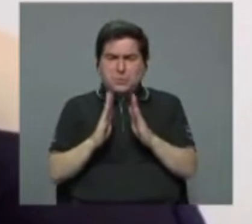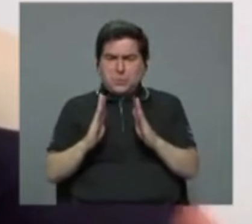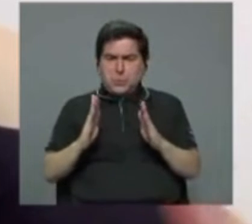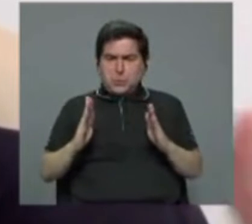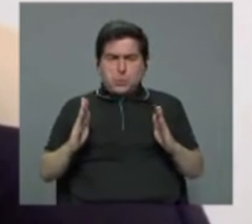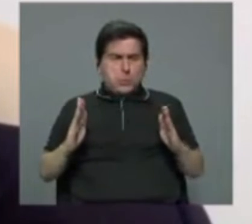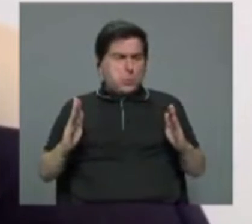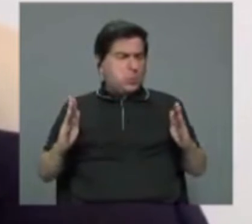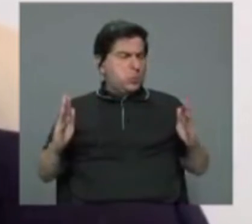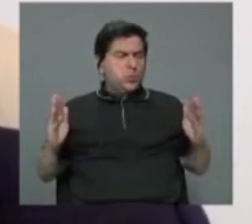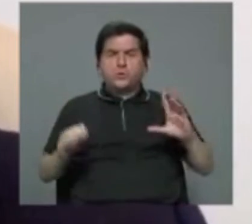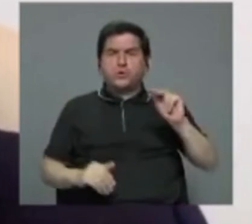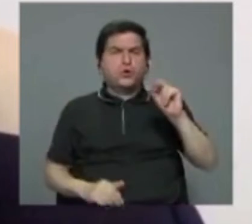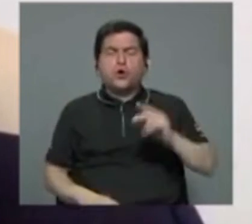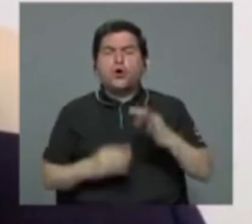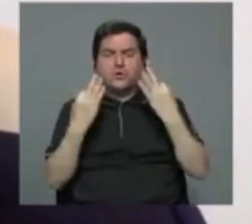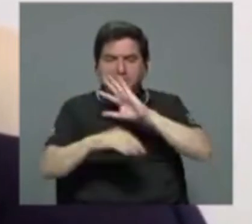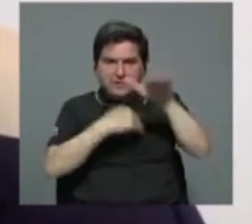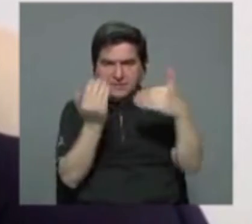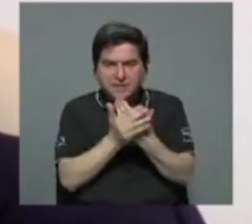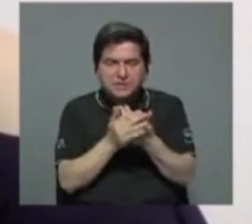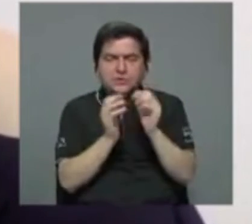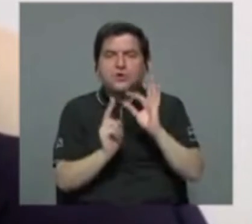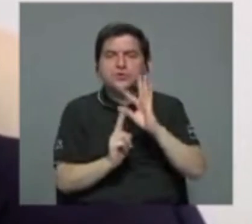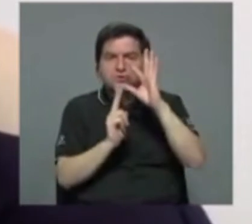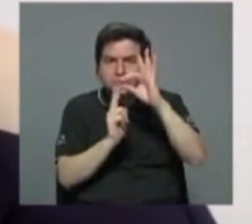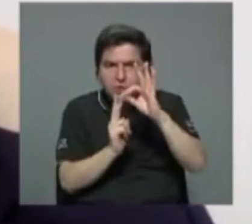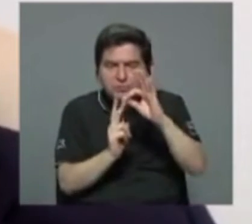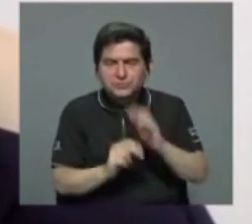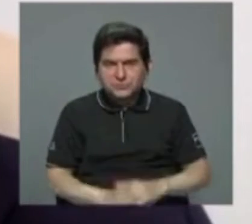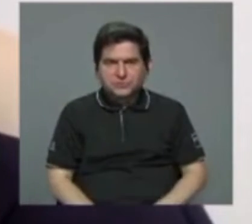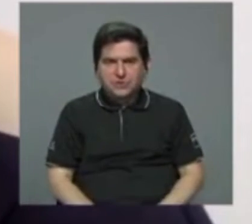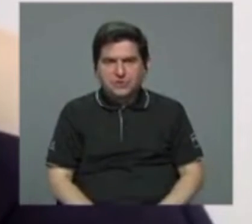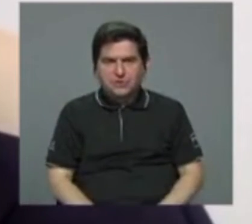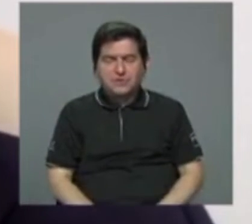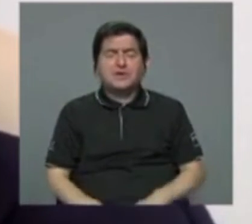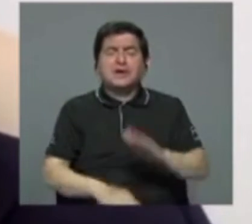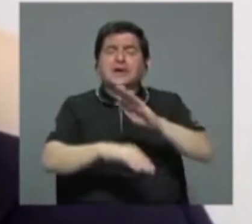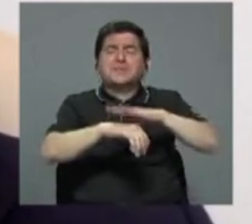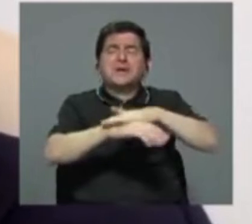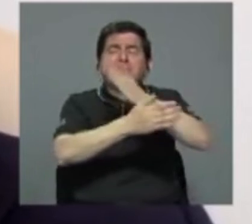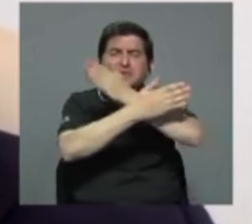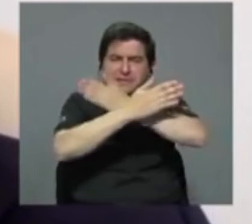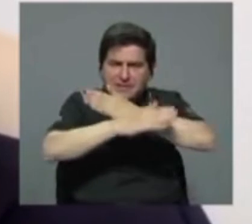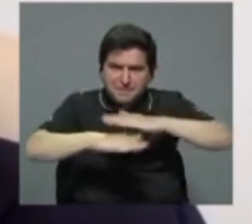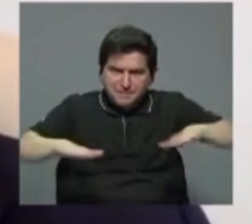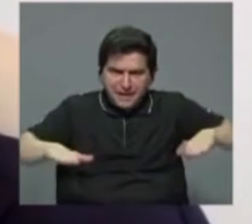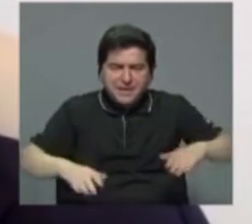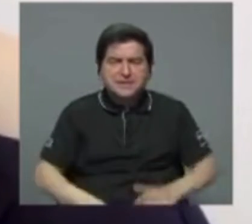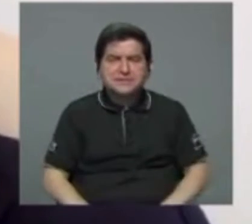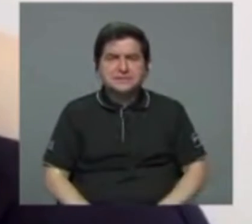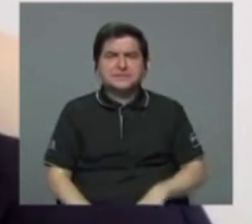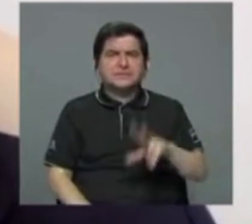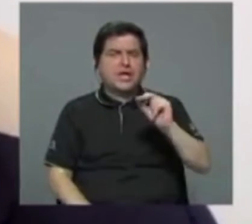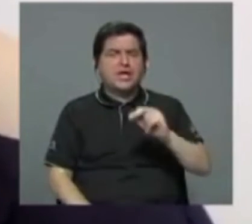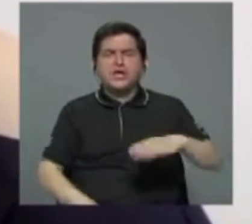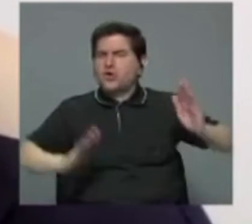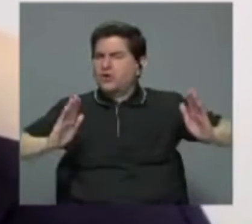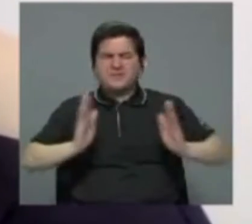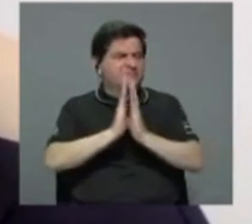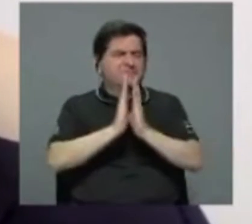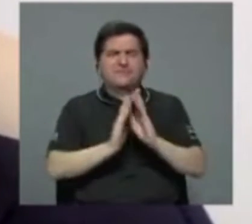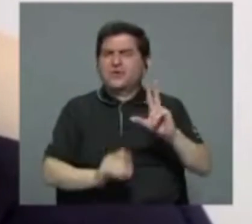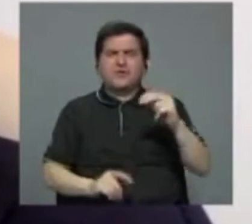que busquemos todos la salida, que será la salida que asegure la paz, que asegure la no confrontación, la